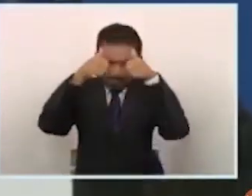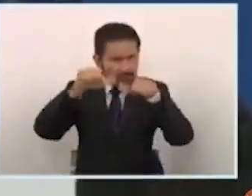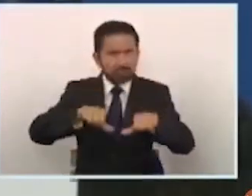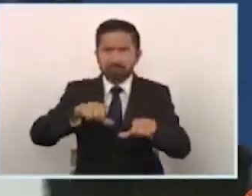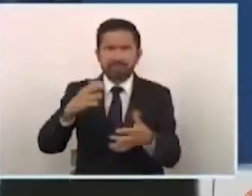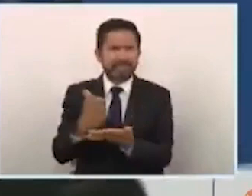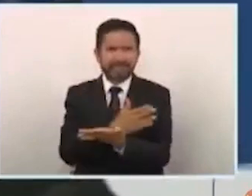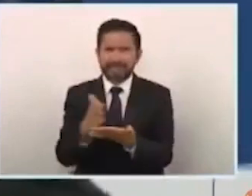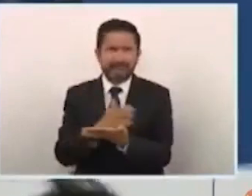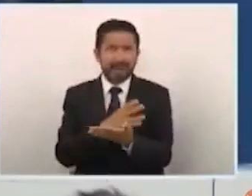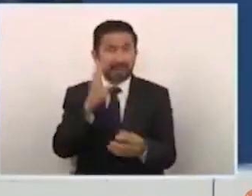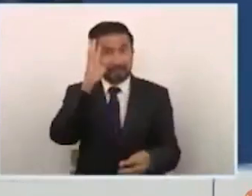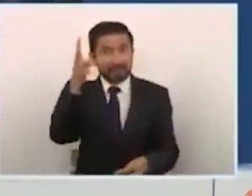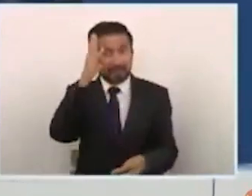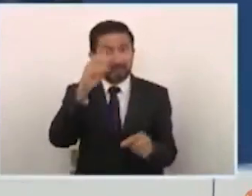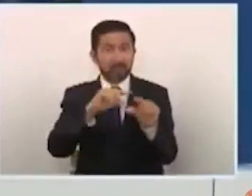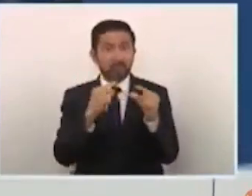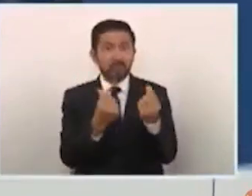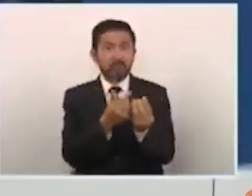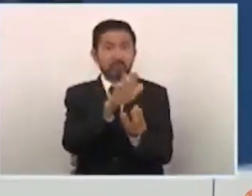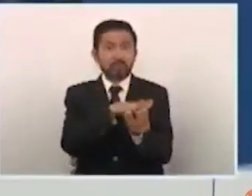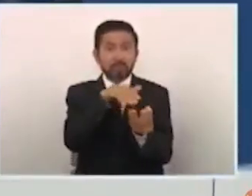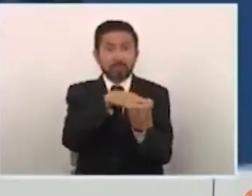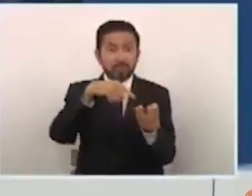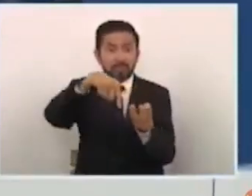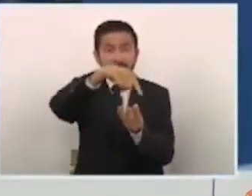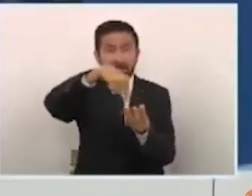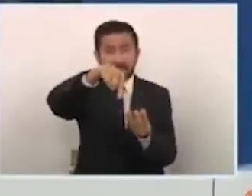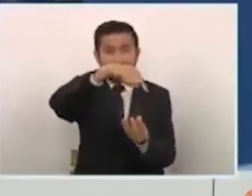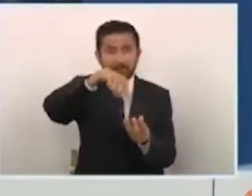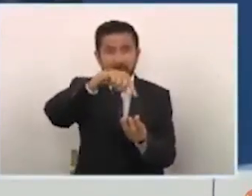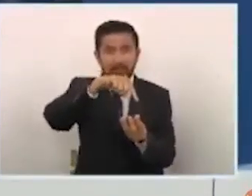de nadie, solamente con la aprobación de ellos mismos,